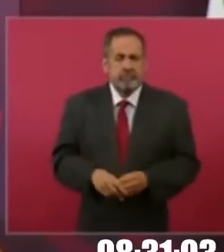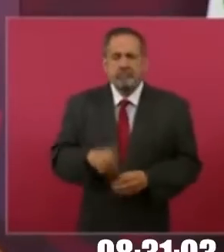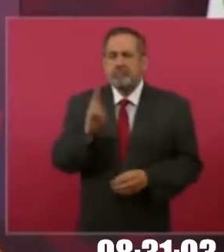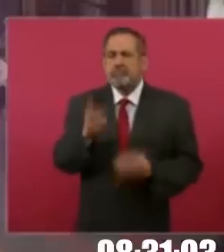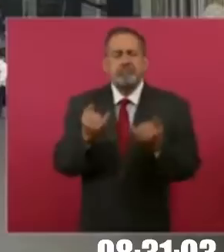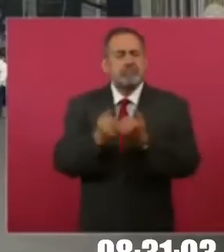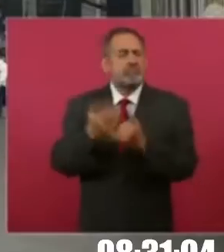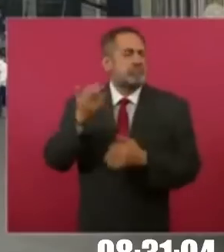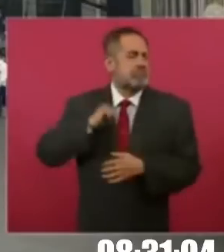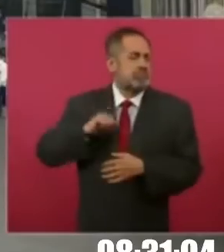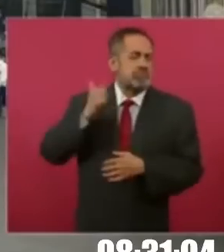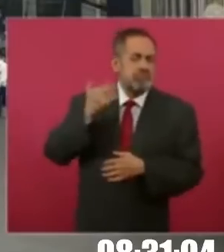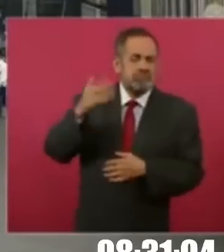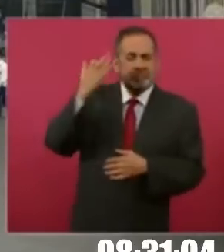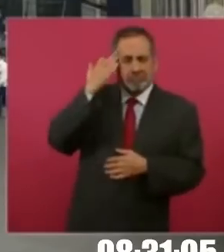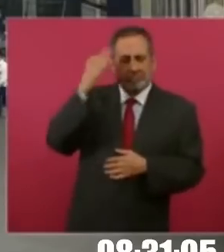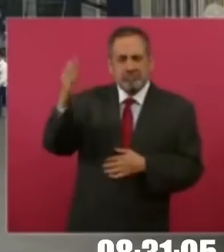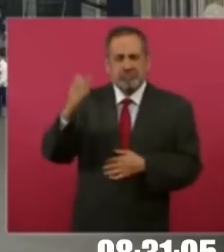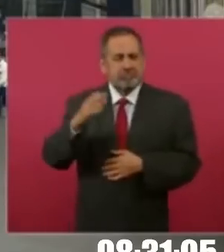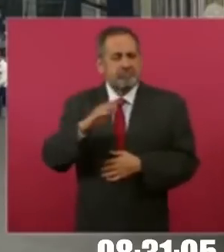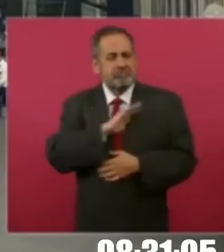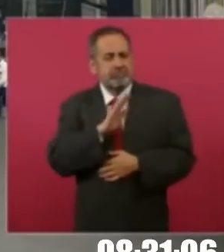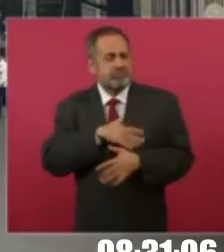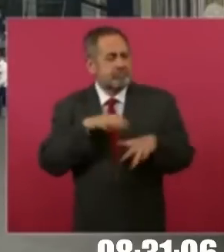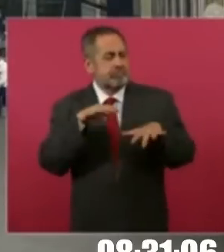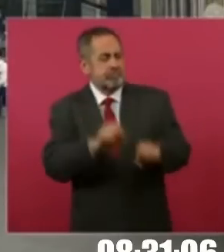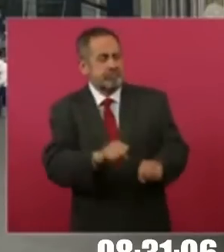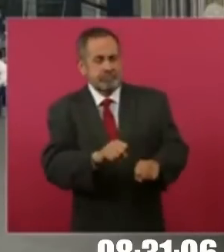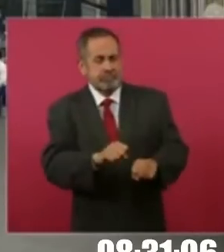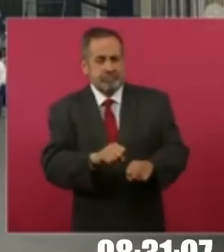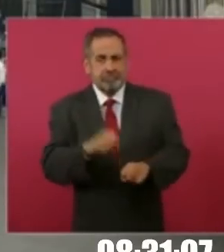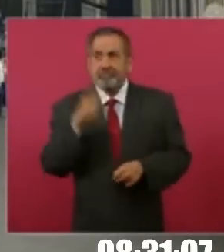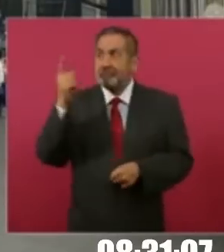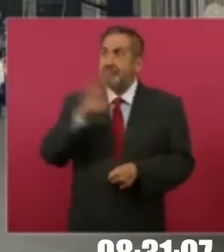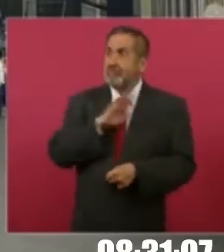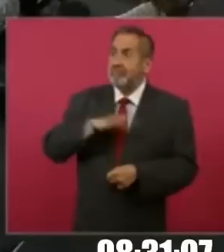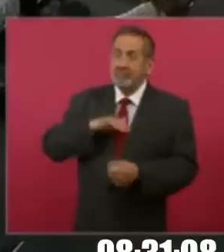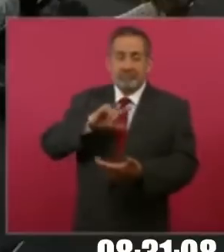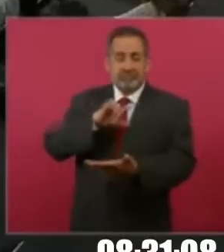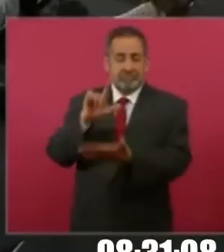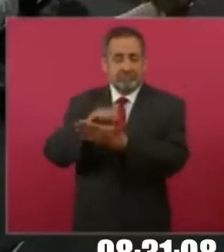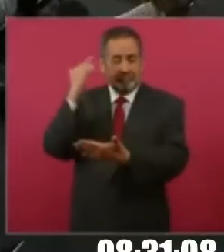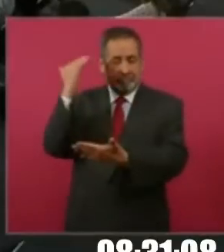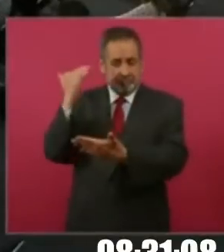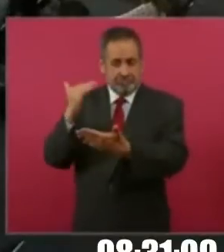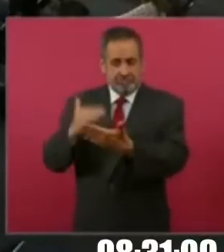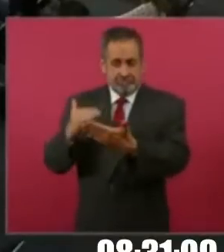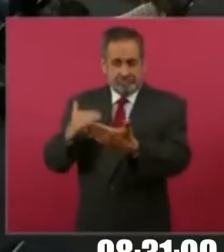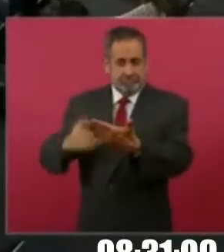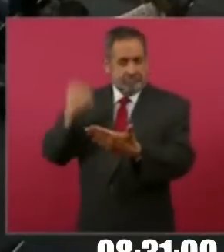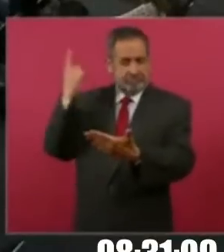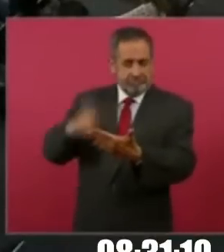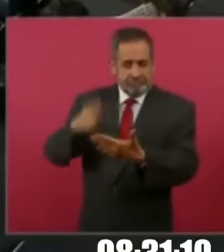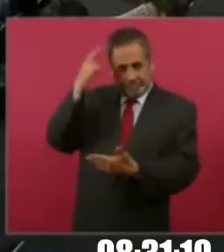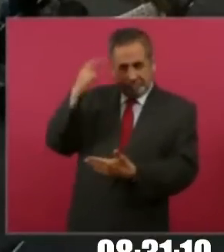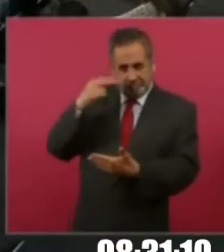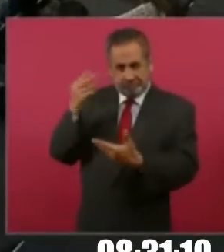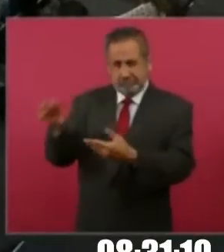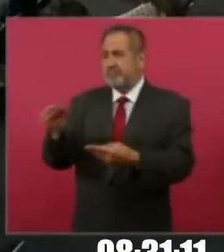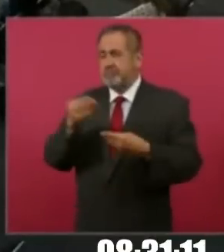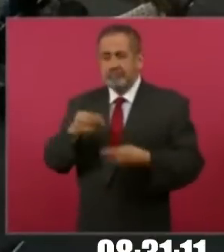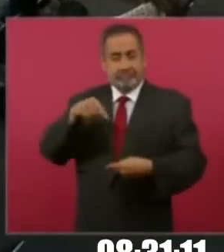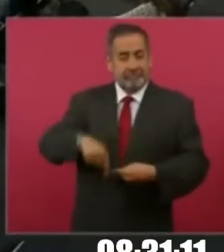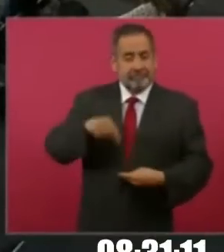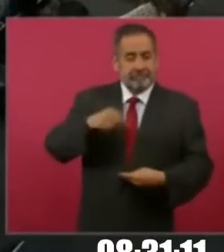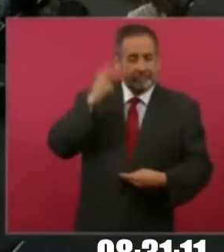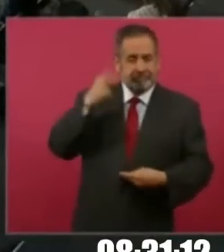de la colonia que mandaban los ordenamientos de la metrópoli y aquí decían los